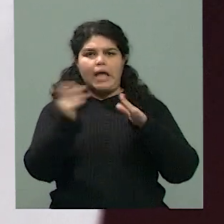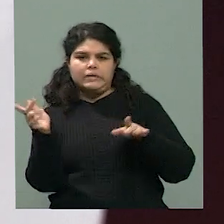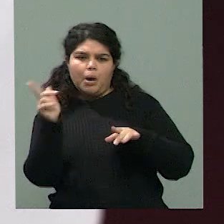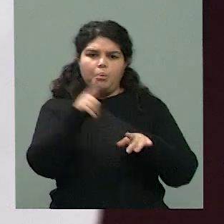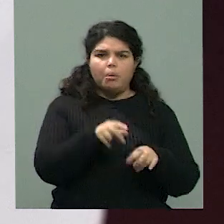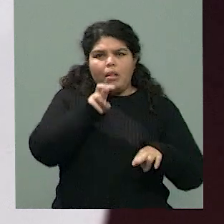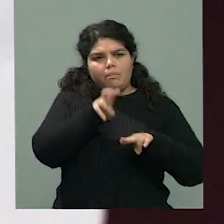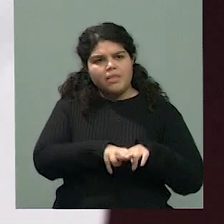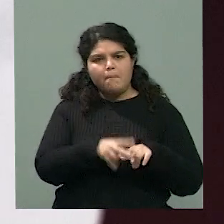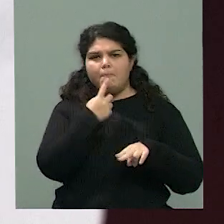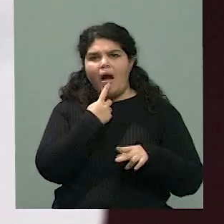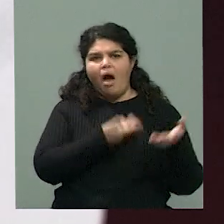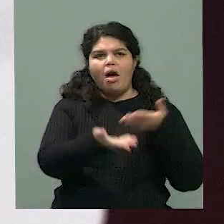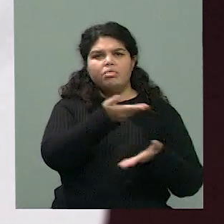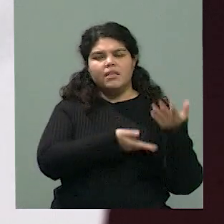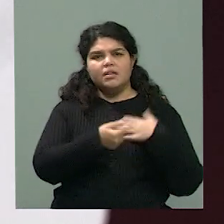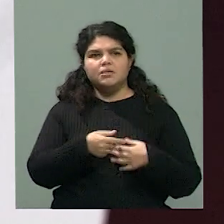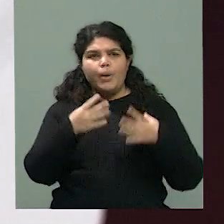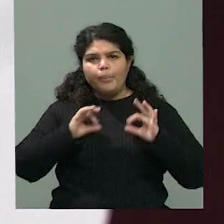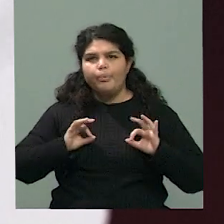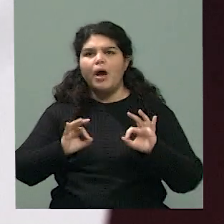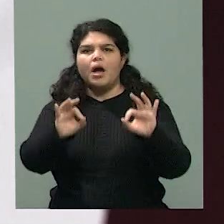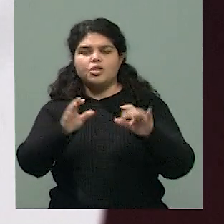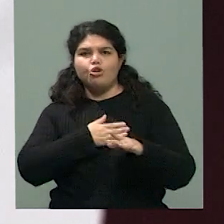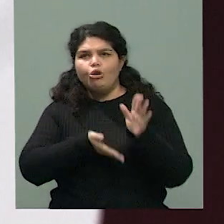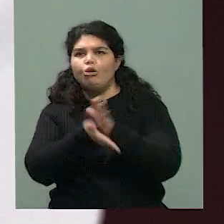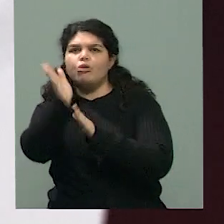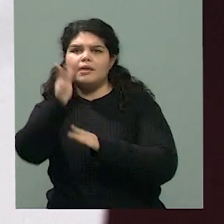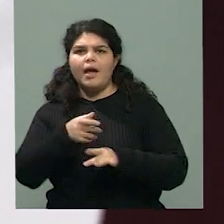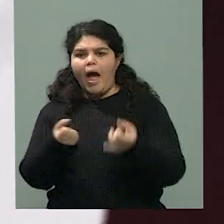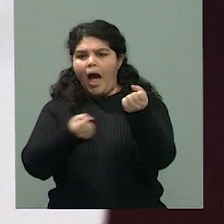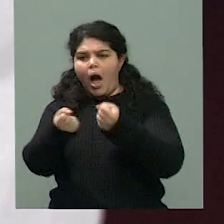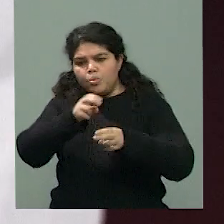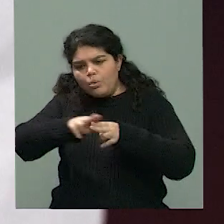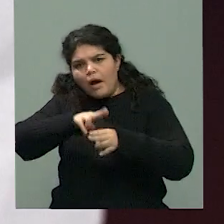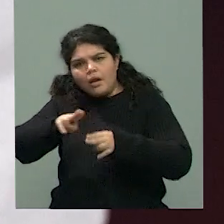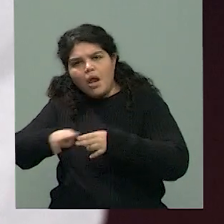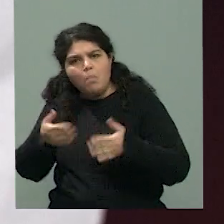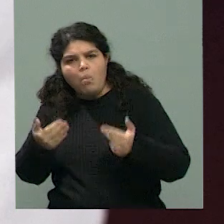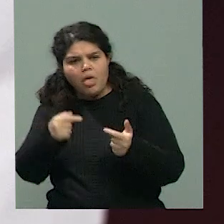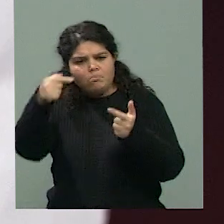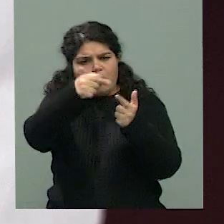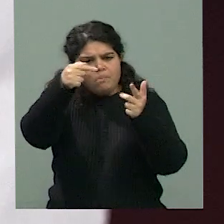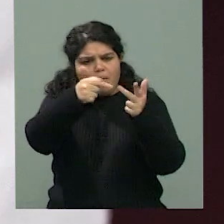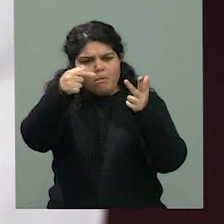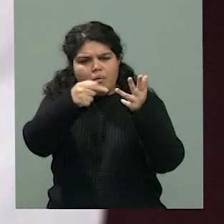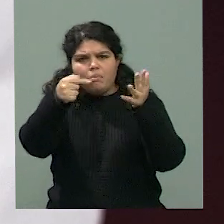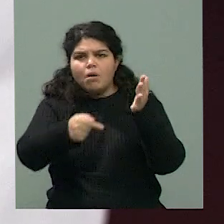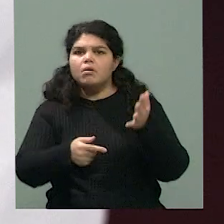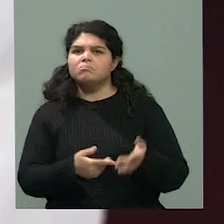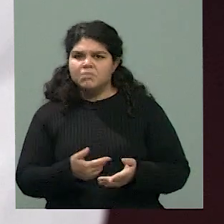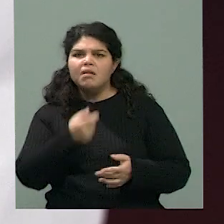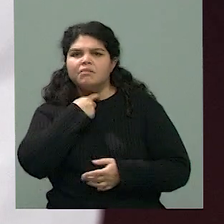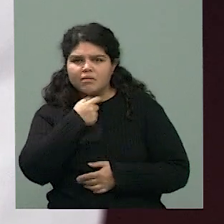quiero irme de vacaciones. Si se me rompe el auto, poder arreglarlo. Creo que la gente pide simplemente eso, llevar a mi